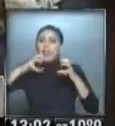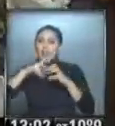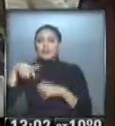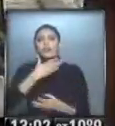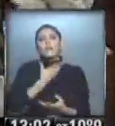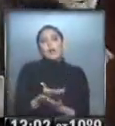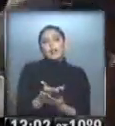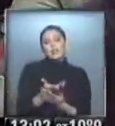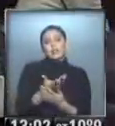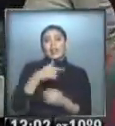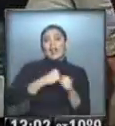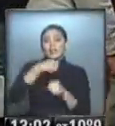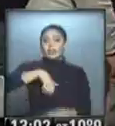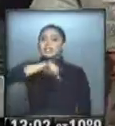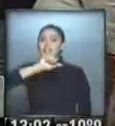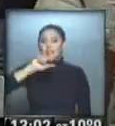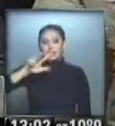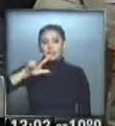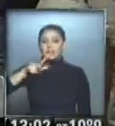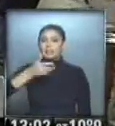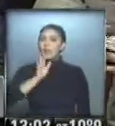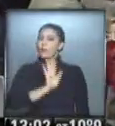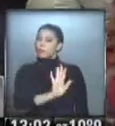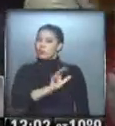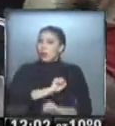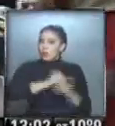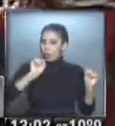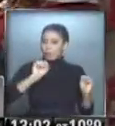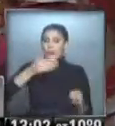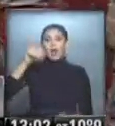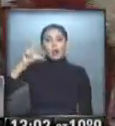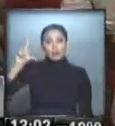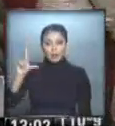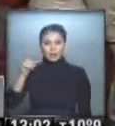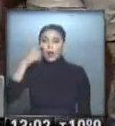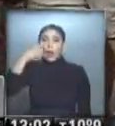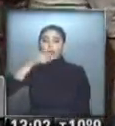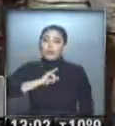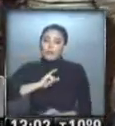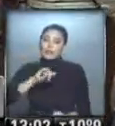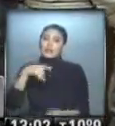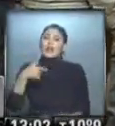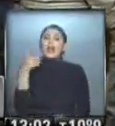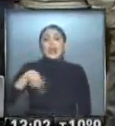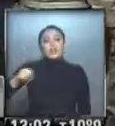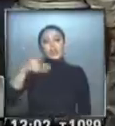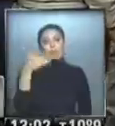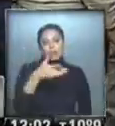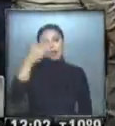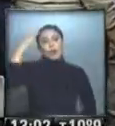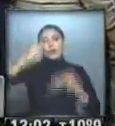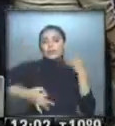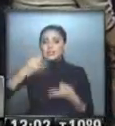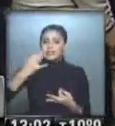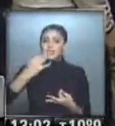social. 63 amenazas de bomba en los últimos dos años, la última el lunes pasado. Lo que reclaman es que la justicia